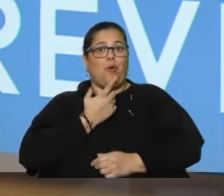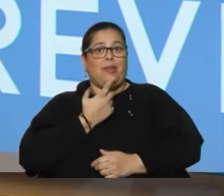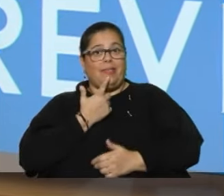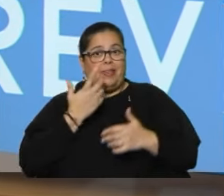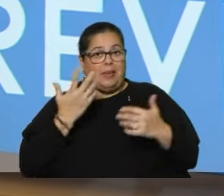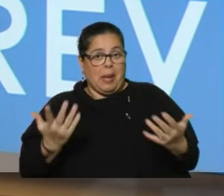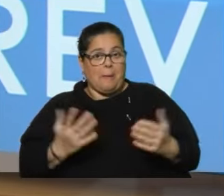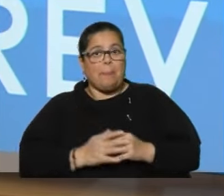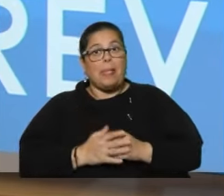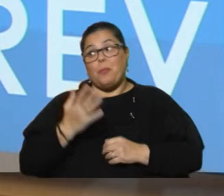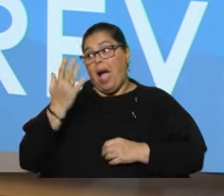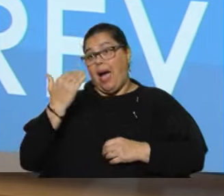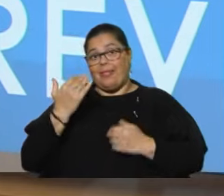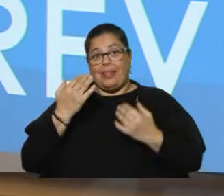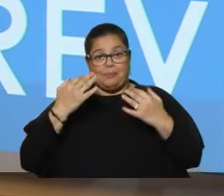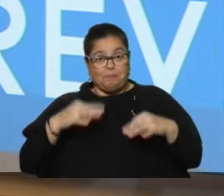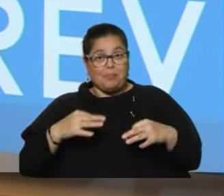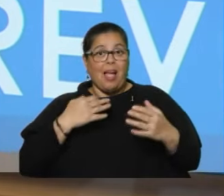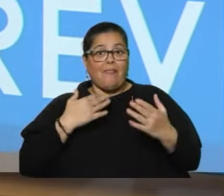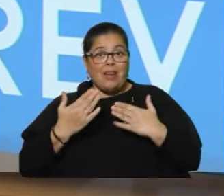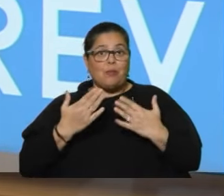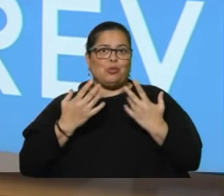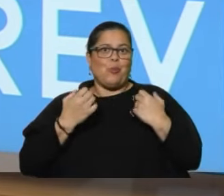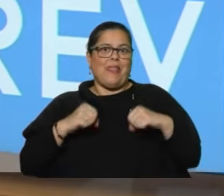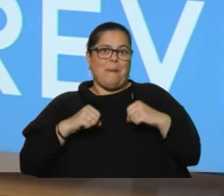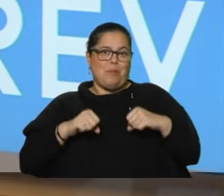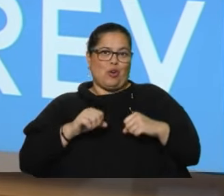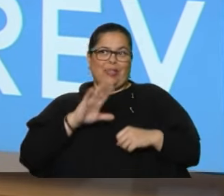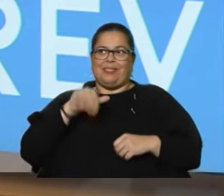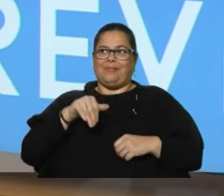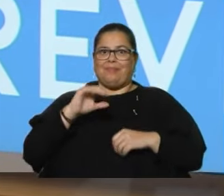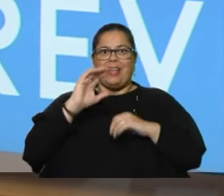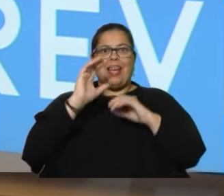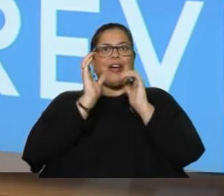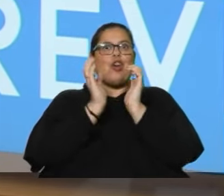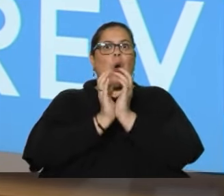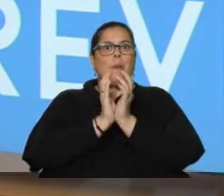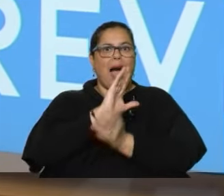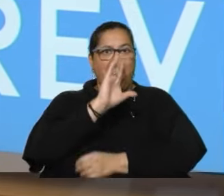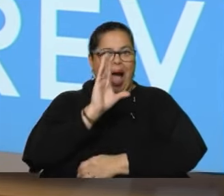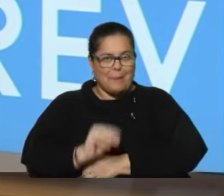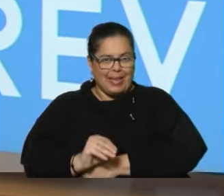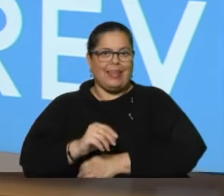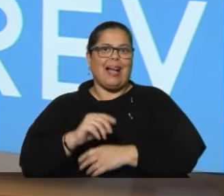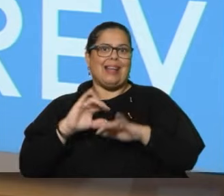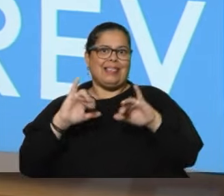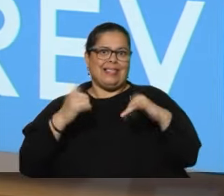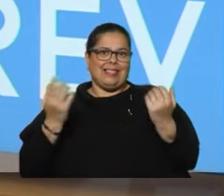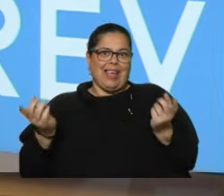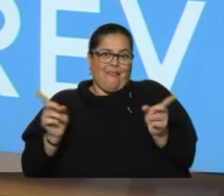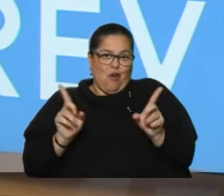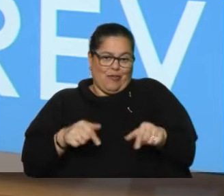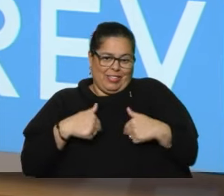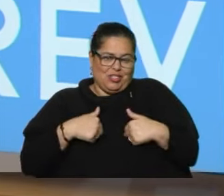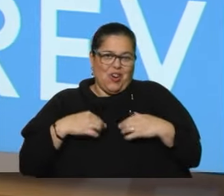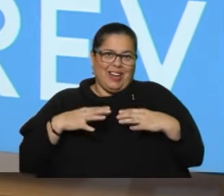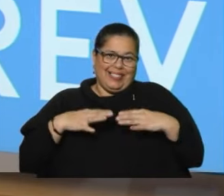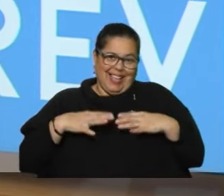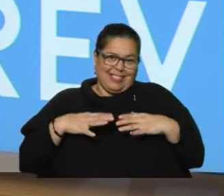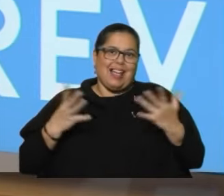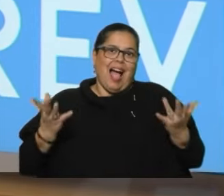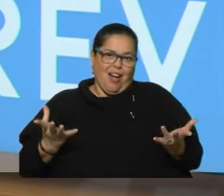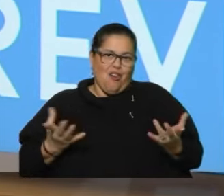tiempo. Estuvimos con una visión más deportiva durante la Copa América. Ya regresado en lo personal de la licencia, bueno, cambiamos